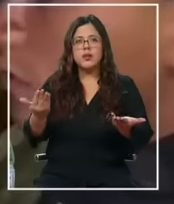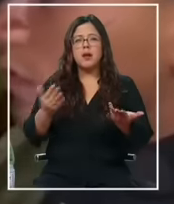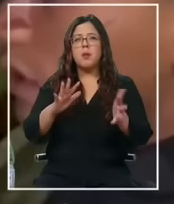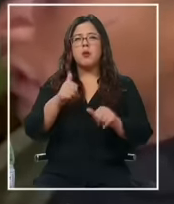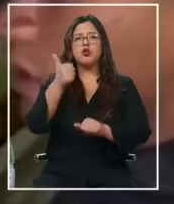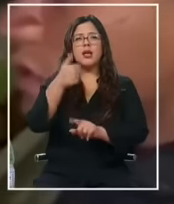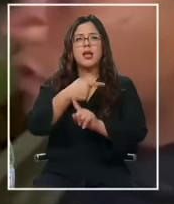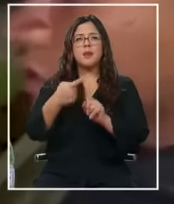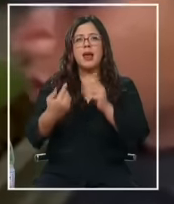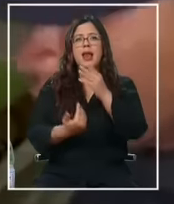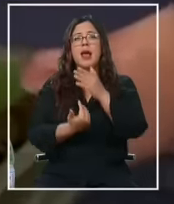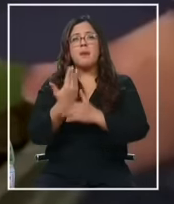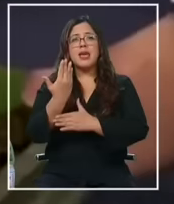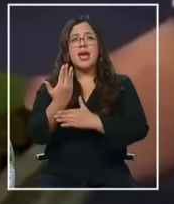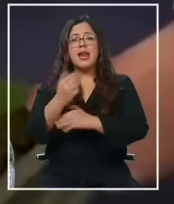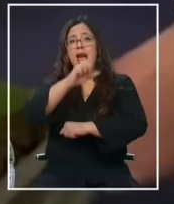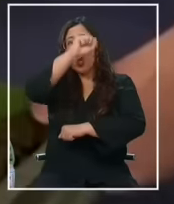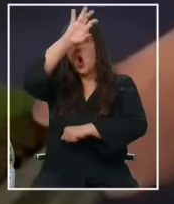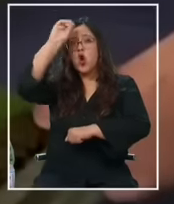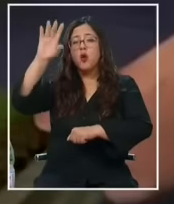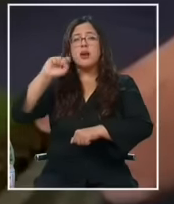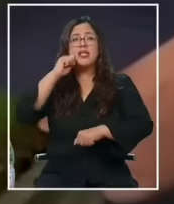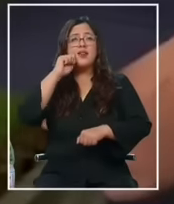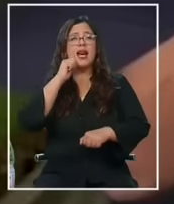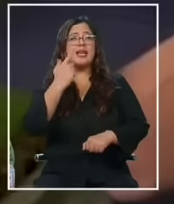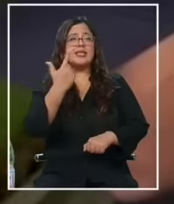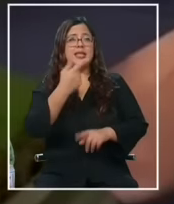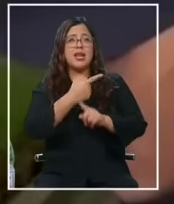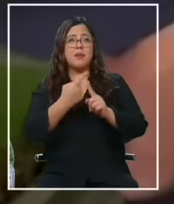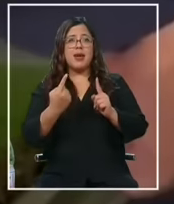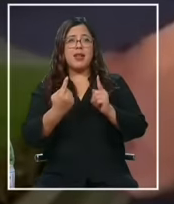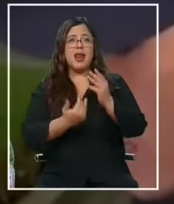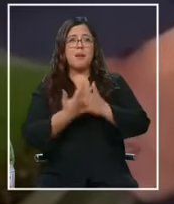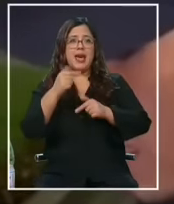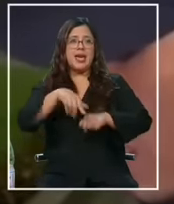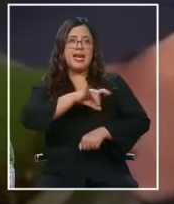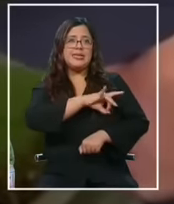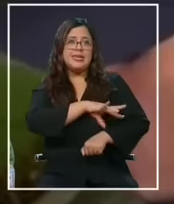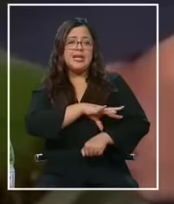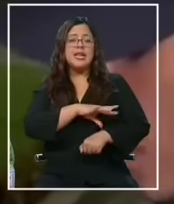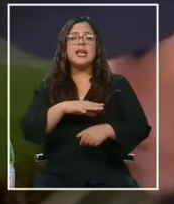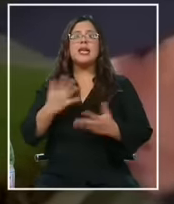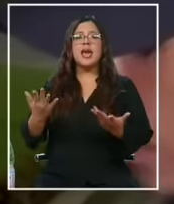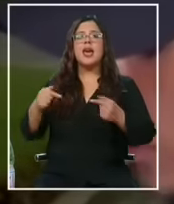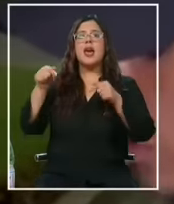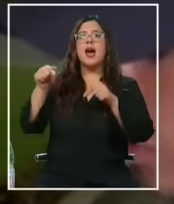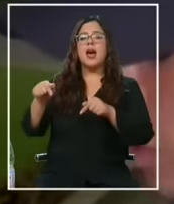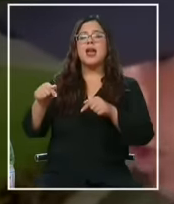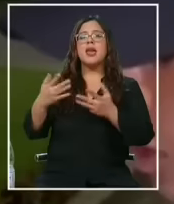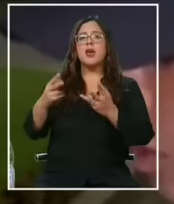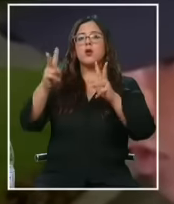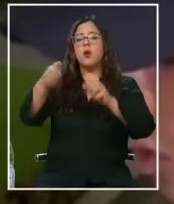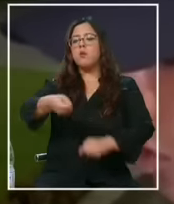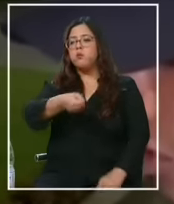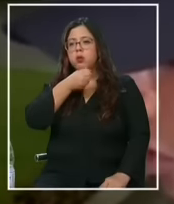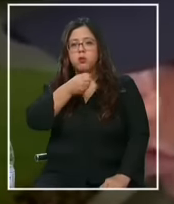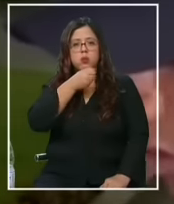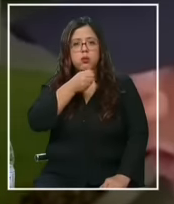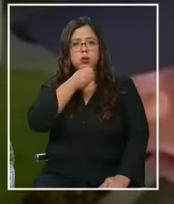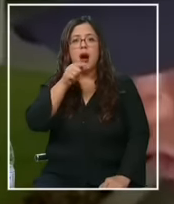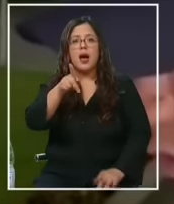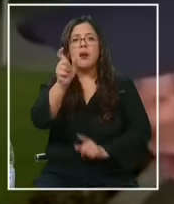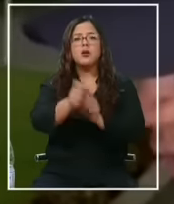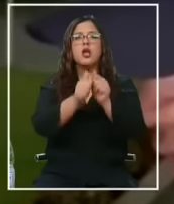de las 6:30 de la mañana en Colombia, es decir, a las 7:30 aquí en nuestro país, va a ser realizada una rueda de prensa. Ahí